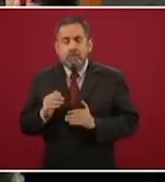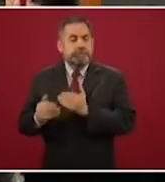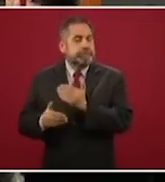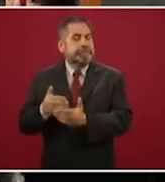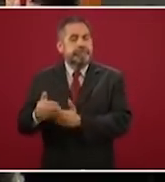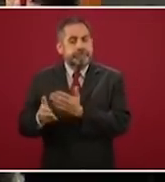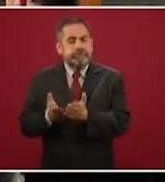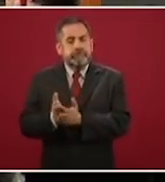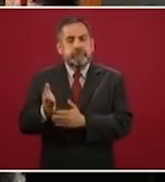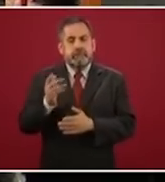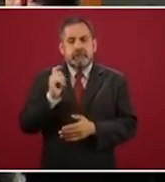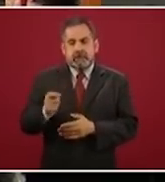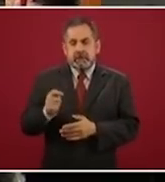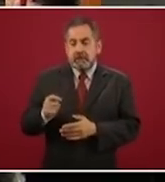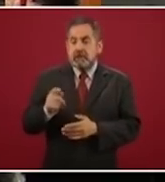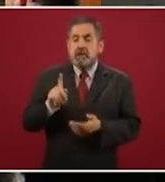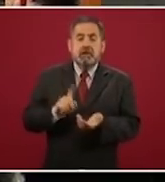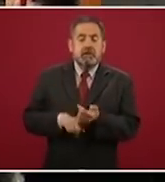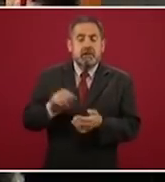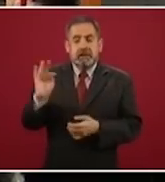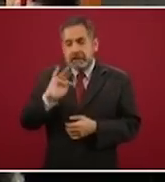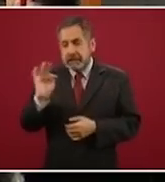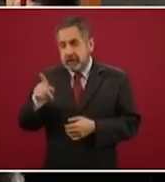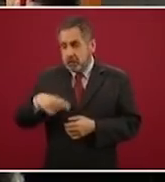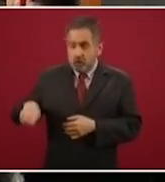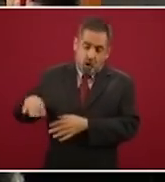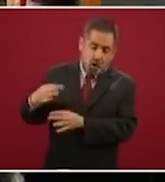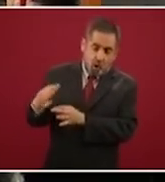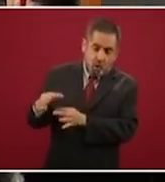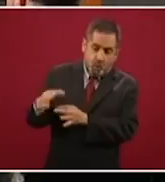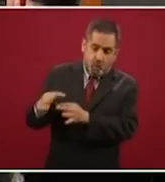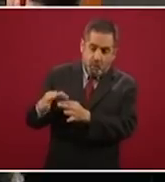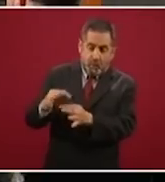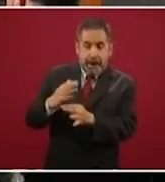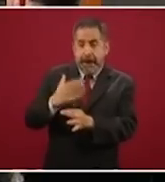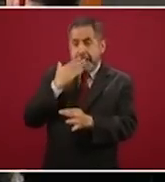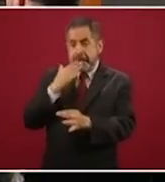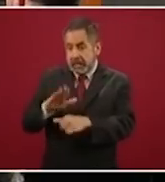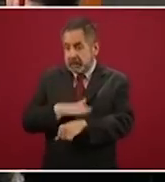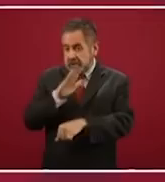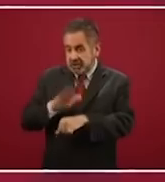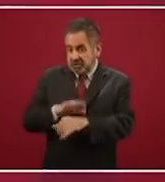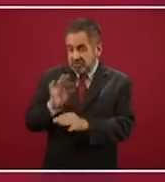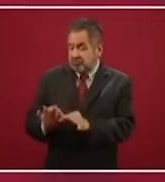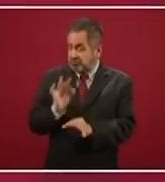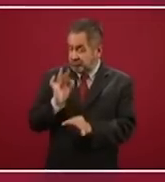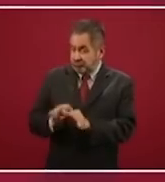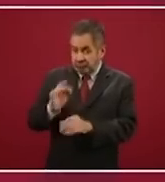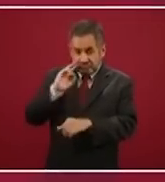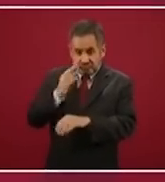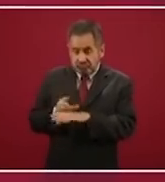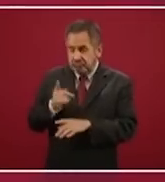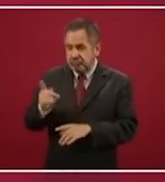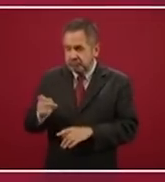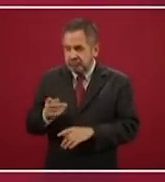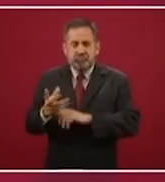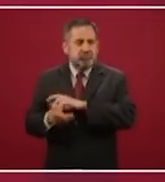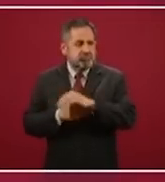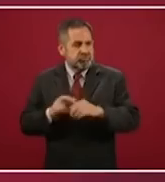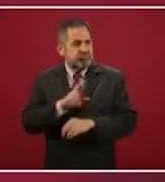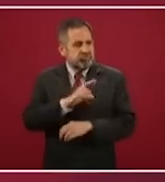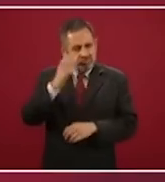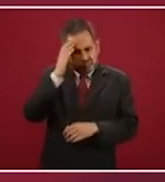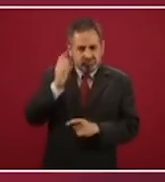y que aquellos que cumplan con esas obligaciones que tienen serán